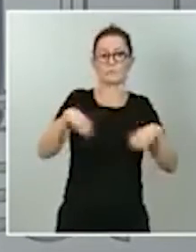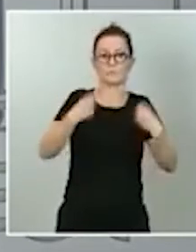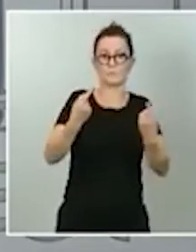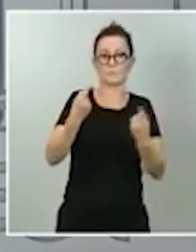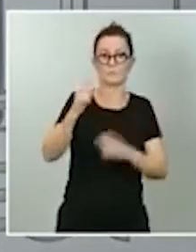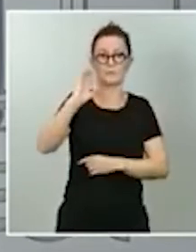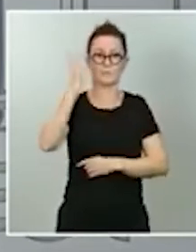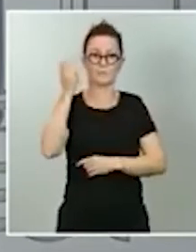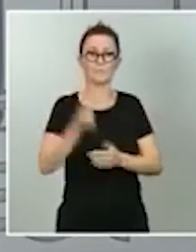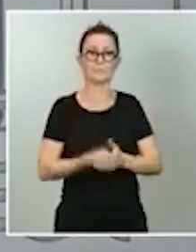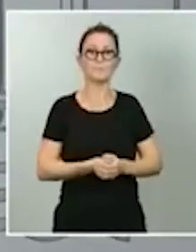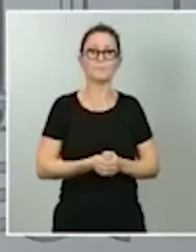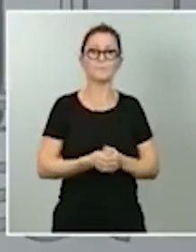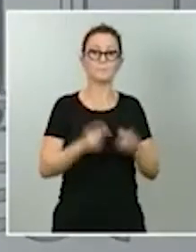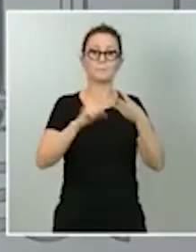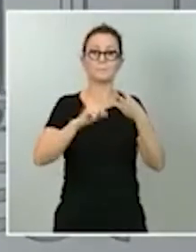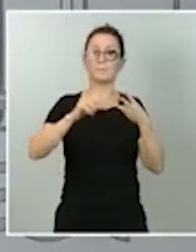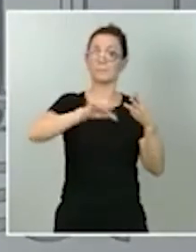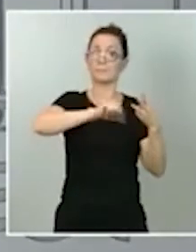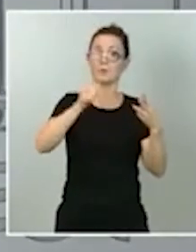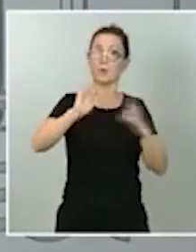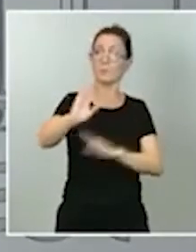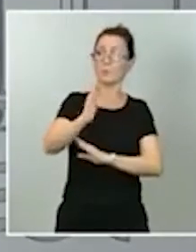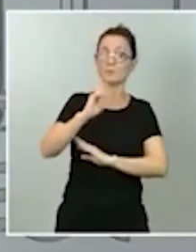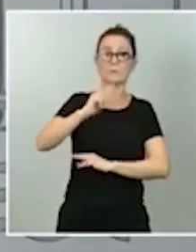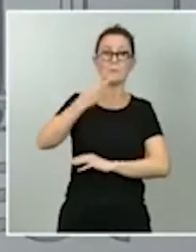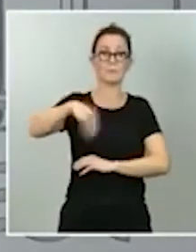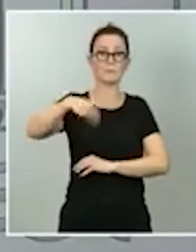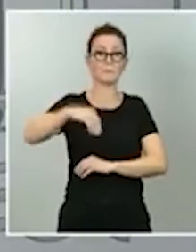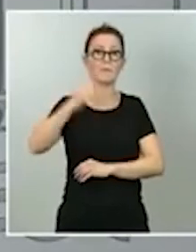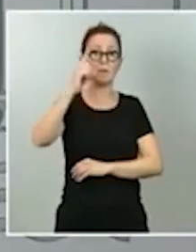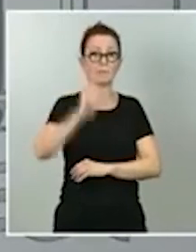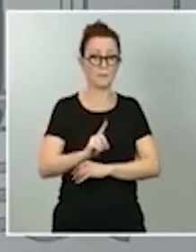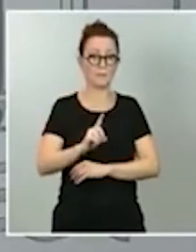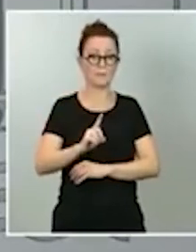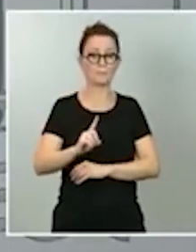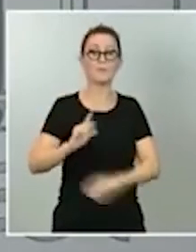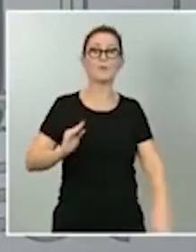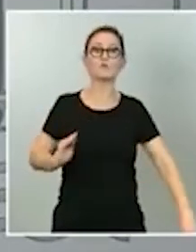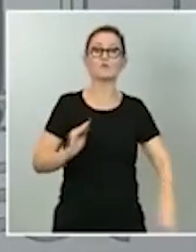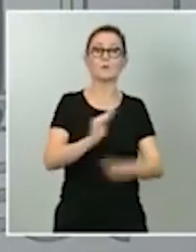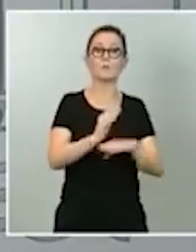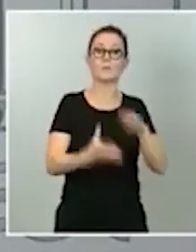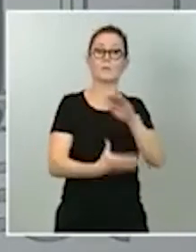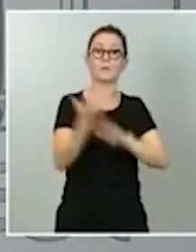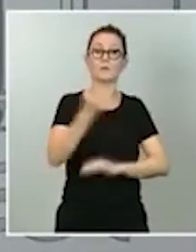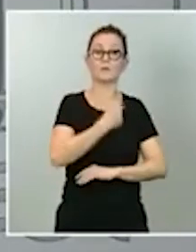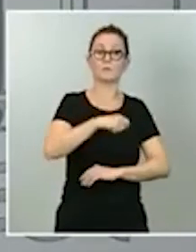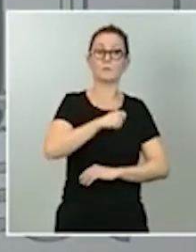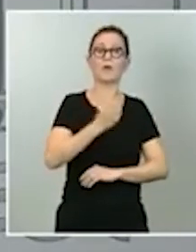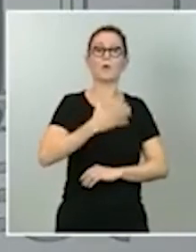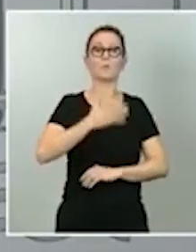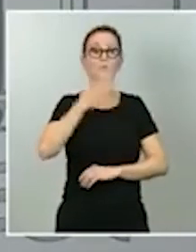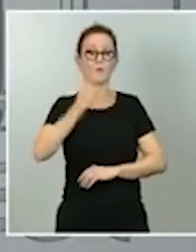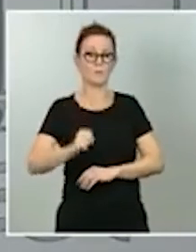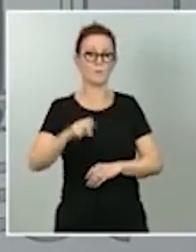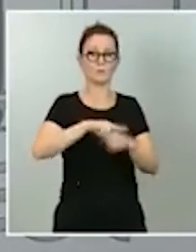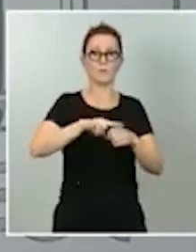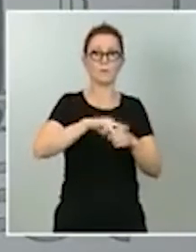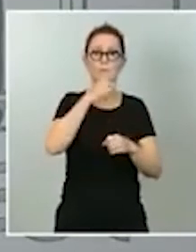hemos aprobado a propuesta de la vicepresidencia primera una subvención a la federación española de municipios y provincias por valor de